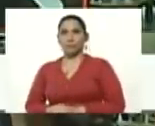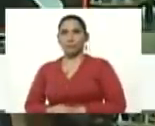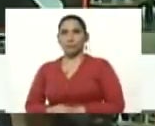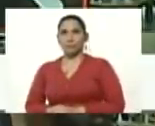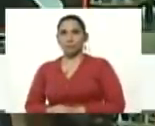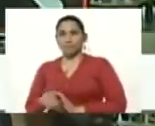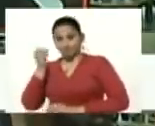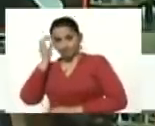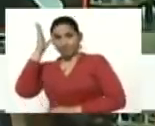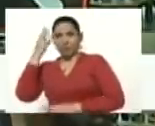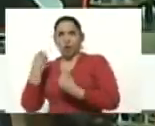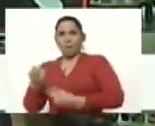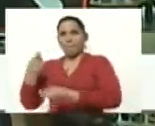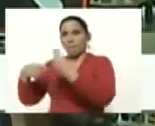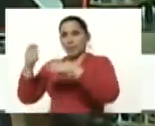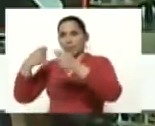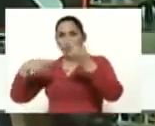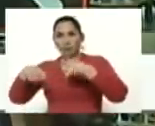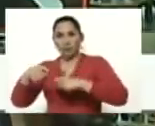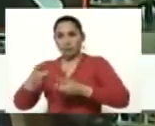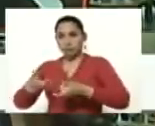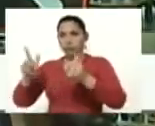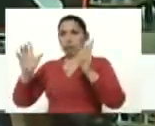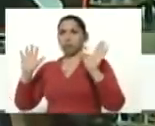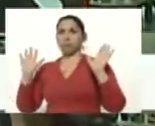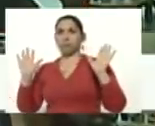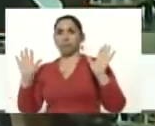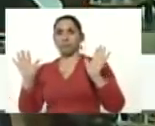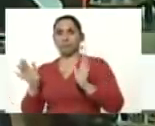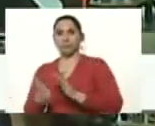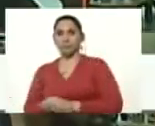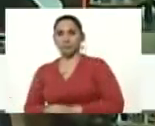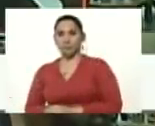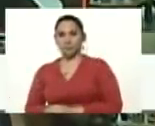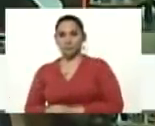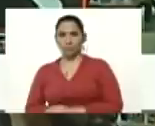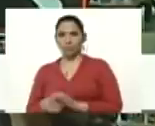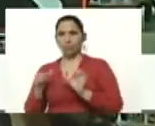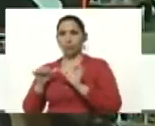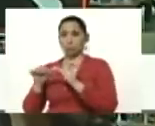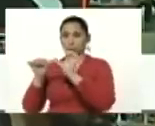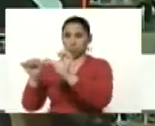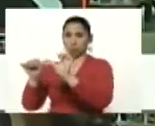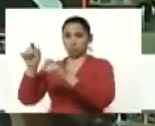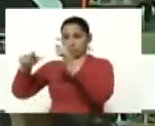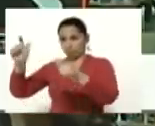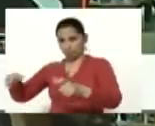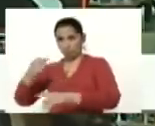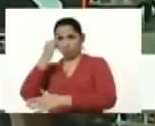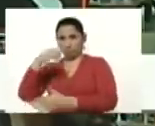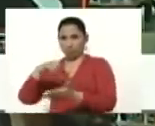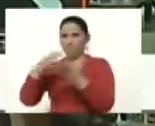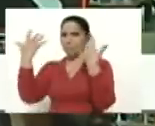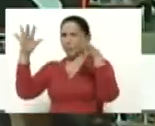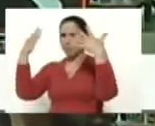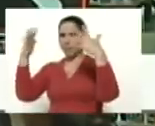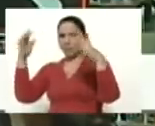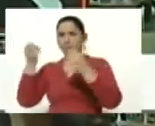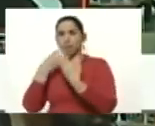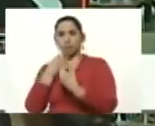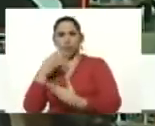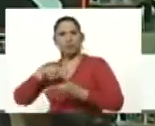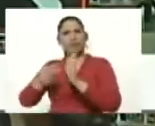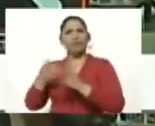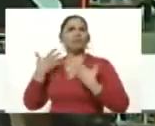su capacidad de venta, y eso nos ha permitido, presidente, que los zulianos y las zulianas lo aplaudan en buen